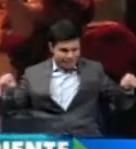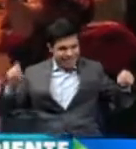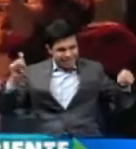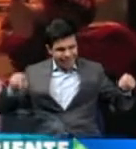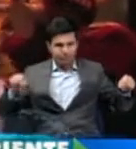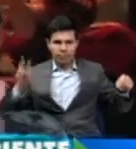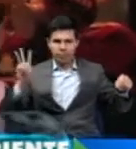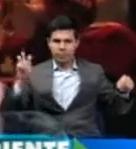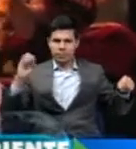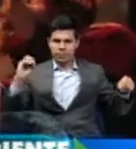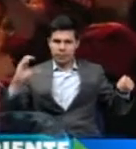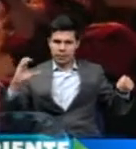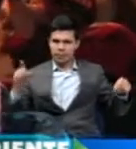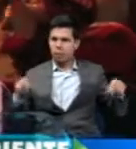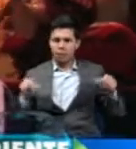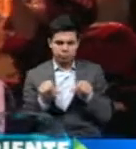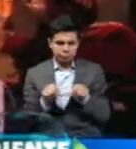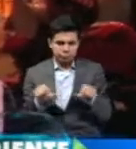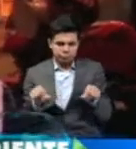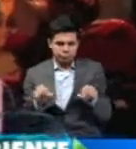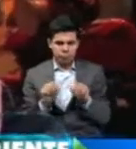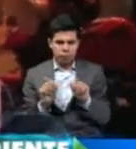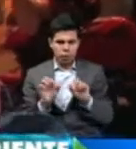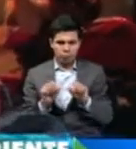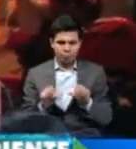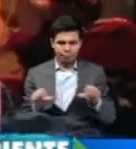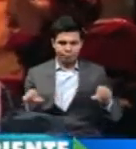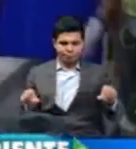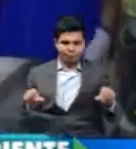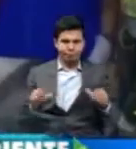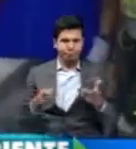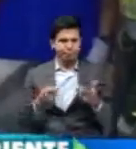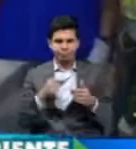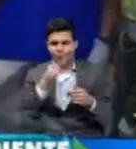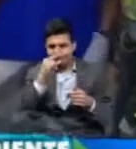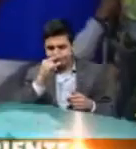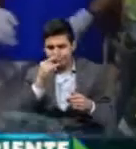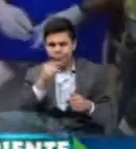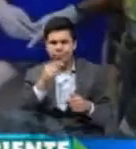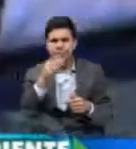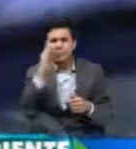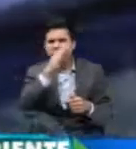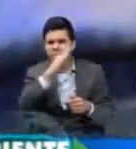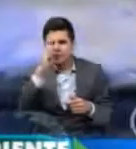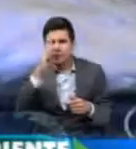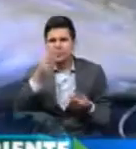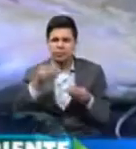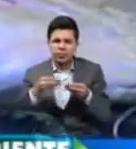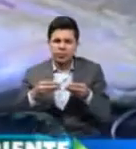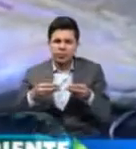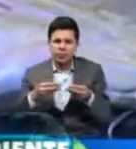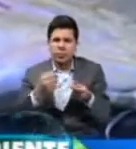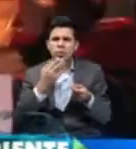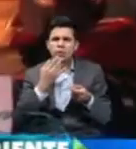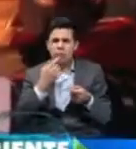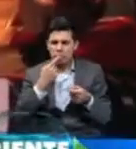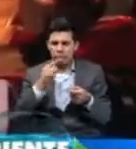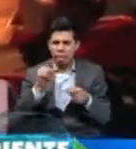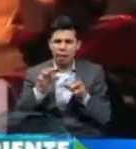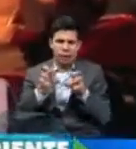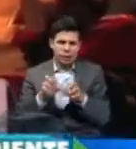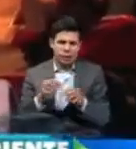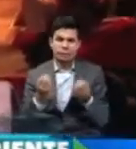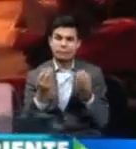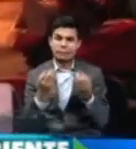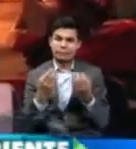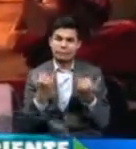comercializado. Y el pescado seco se encontraba en estado de descomposición, tanto por su color, olor y textura. Las recomendaciones que damos a la comunidad es que compren sus